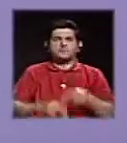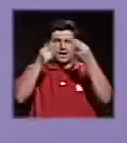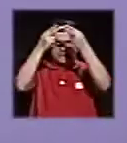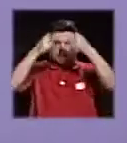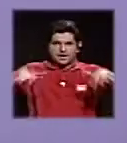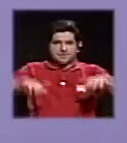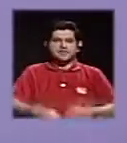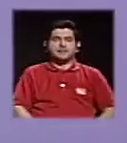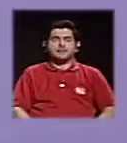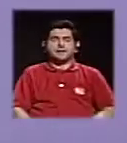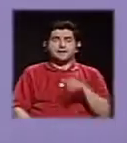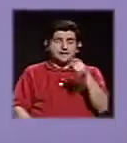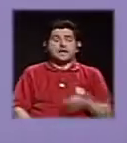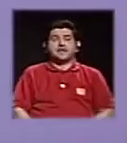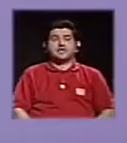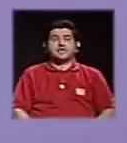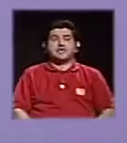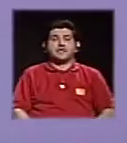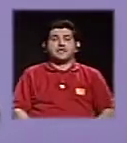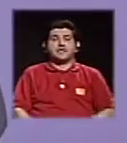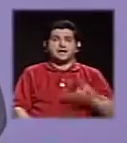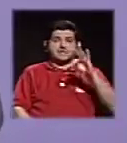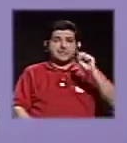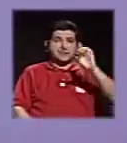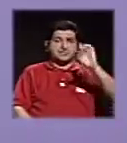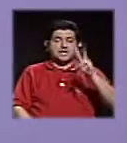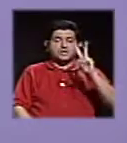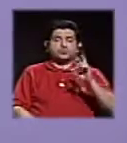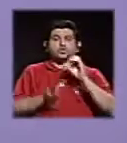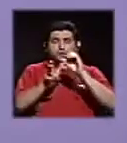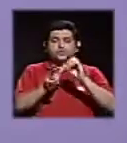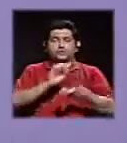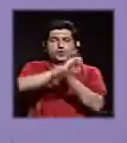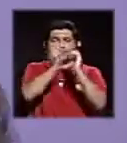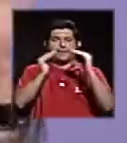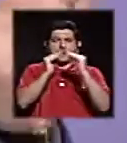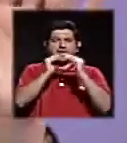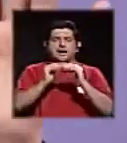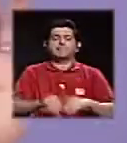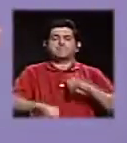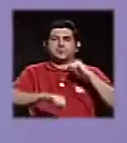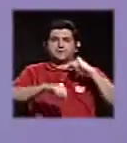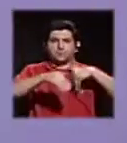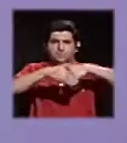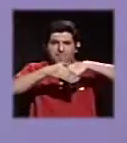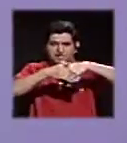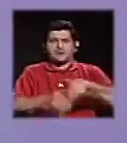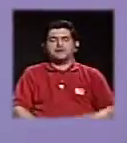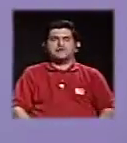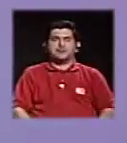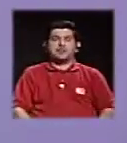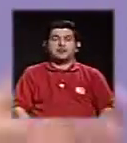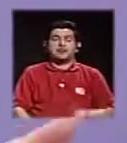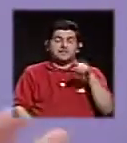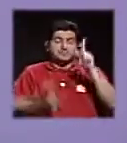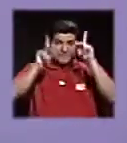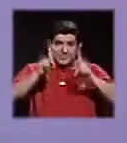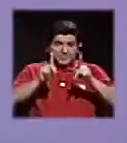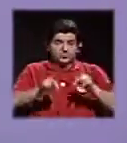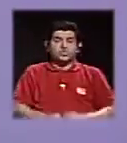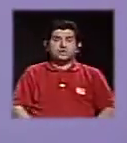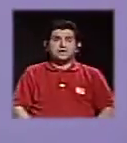web del tribunal y el 2 de octubre se vence la fecha para cualquier cambio de domicilio si está fuera del país y está inscrito en costa rica tiene